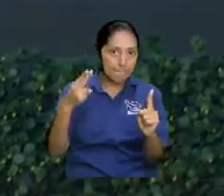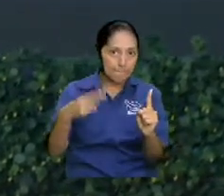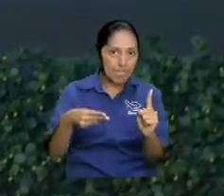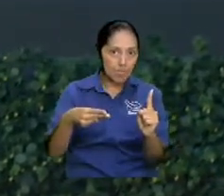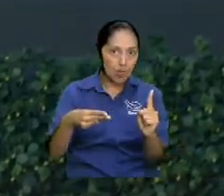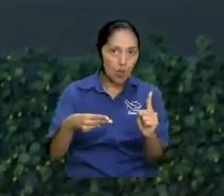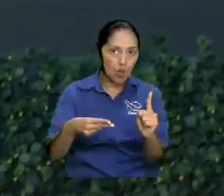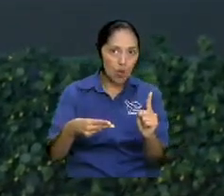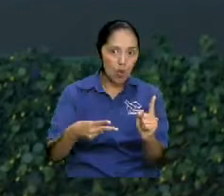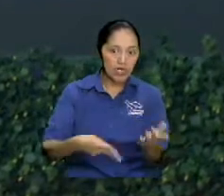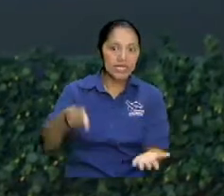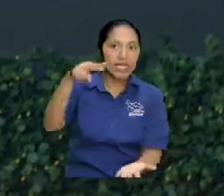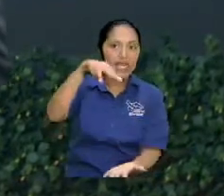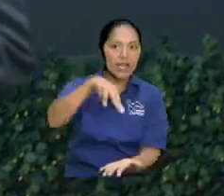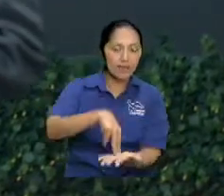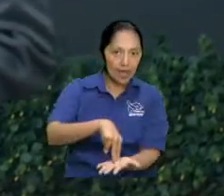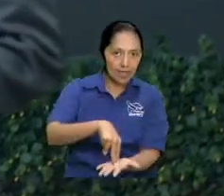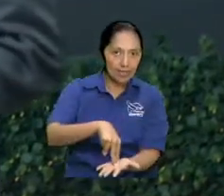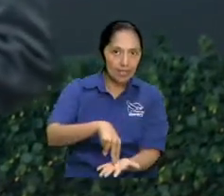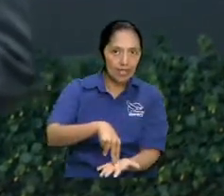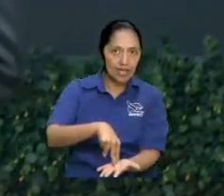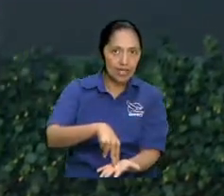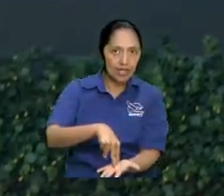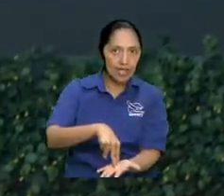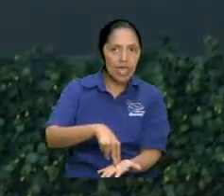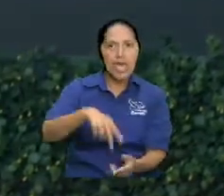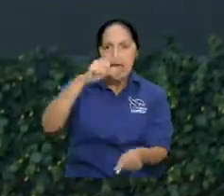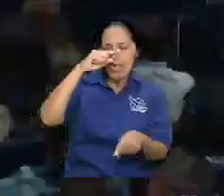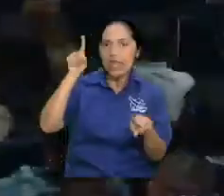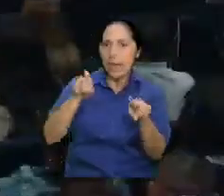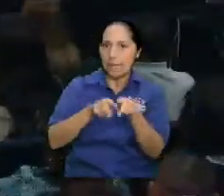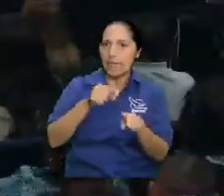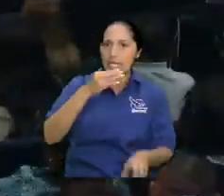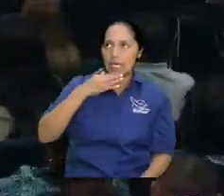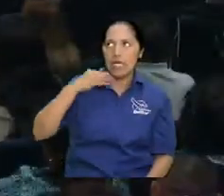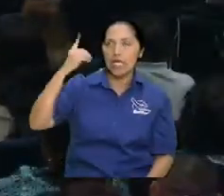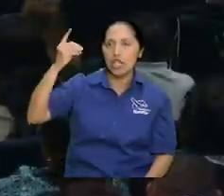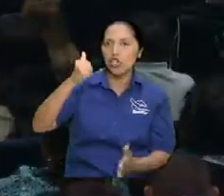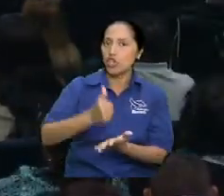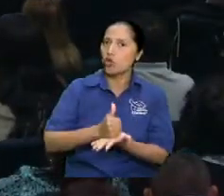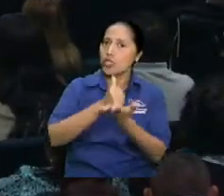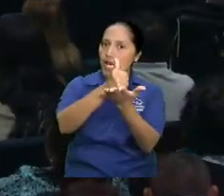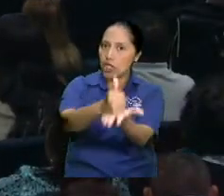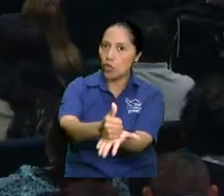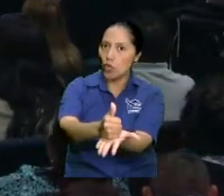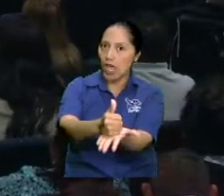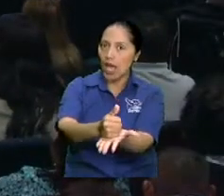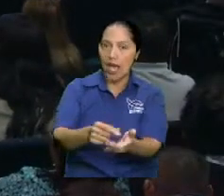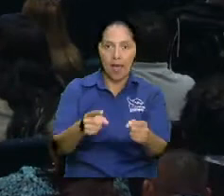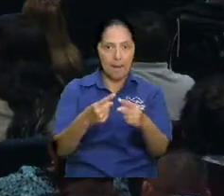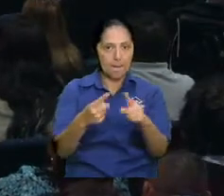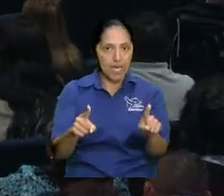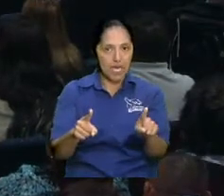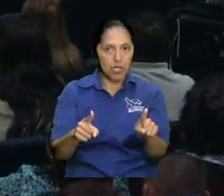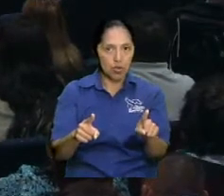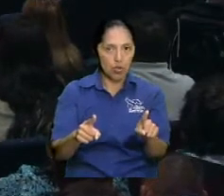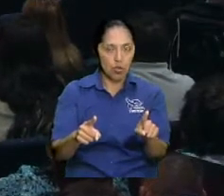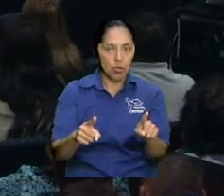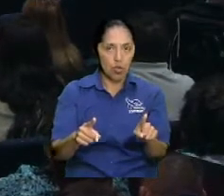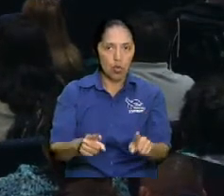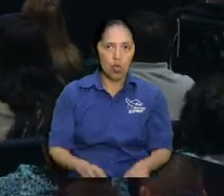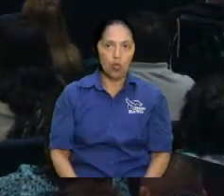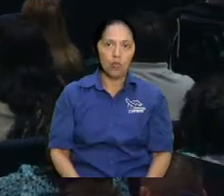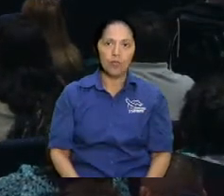levanta, porque Dios levanta del polvo al pobre y del muladar al menesteroso. Y a veces